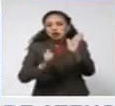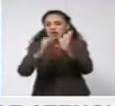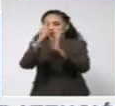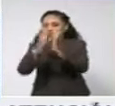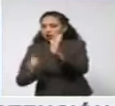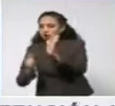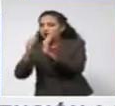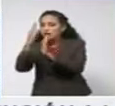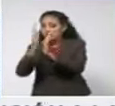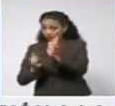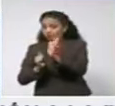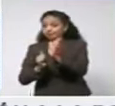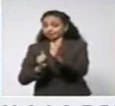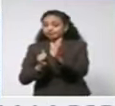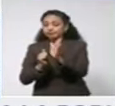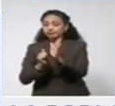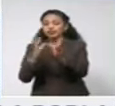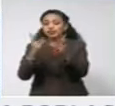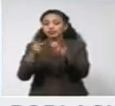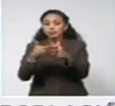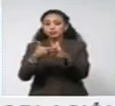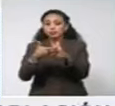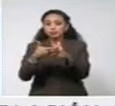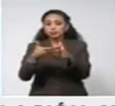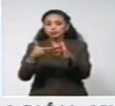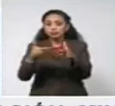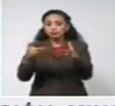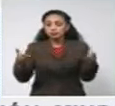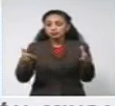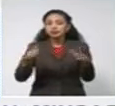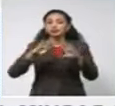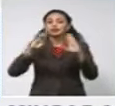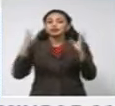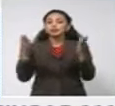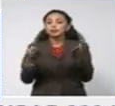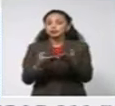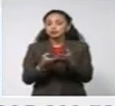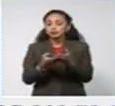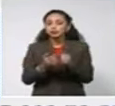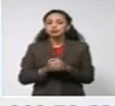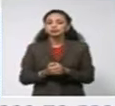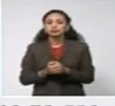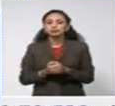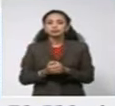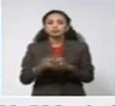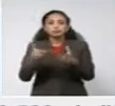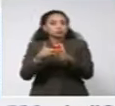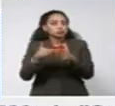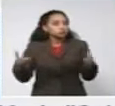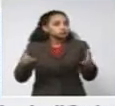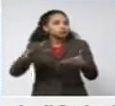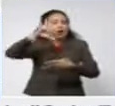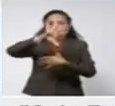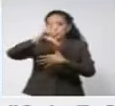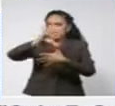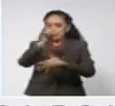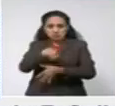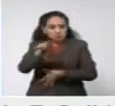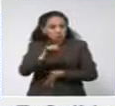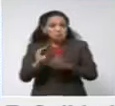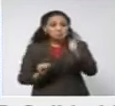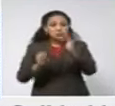el incremento que ha tenido el mundo, la región de las Américas, que fíjense que se mantuvo por encima de